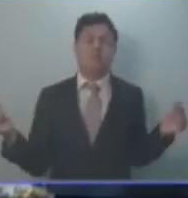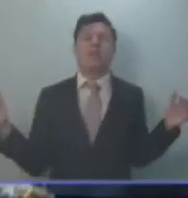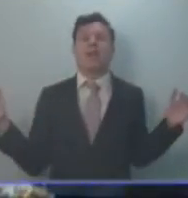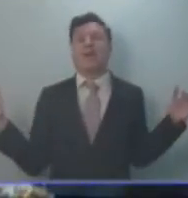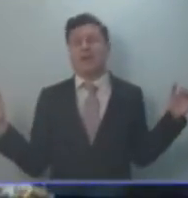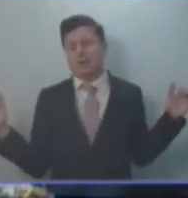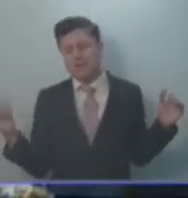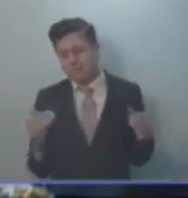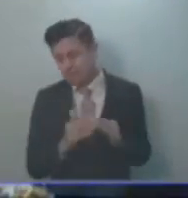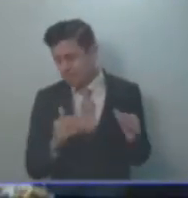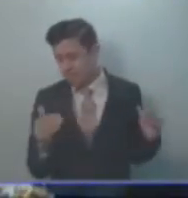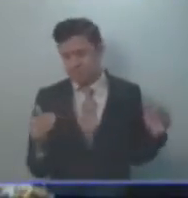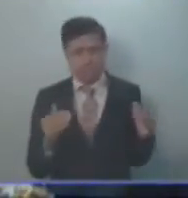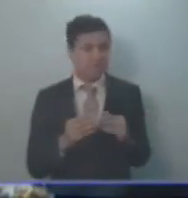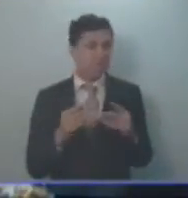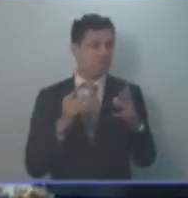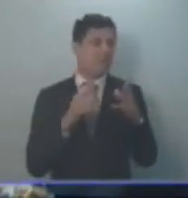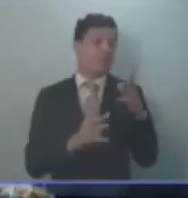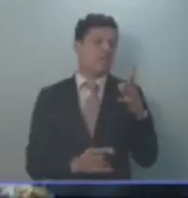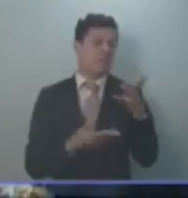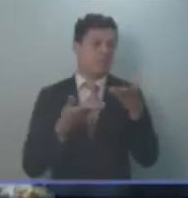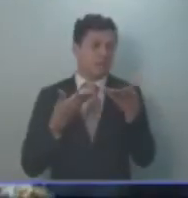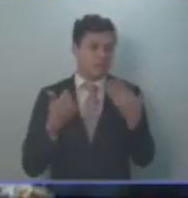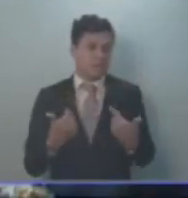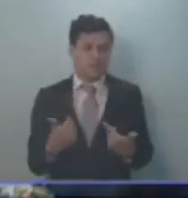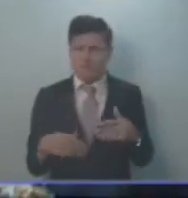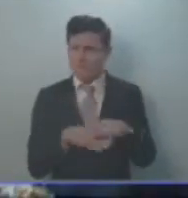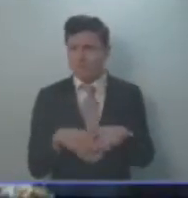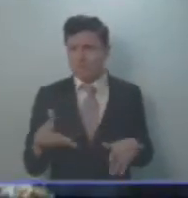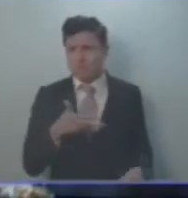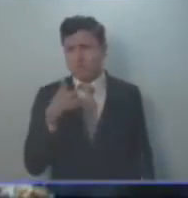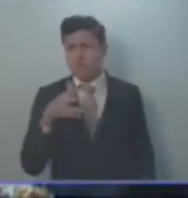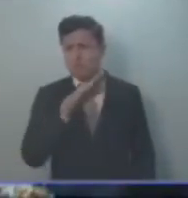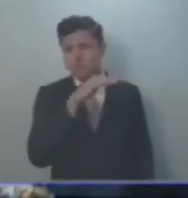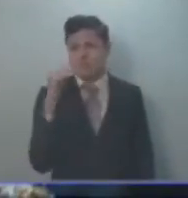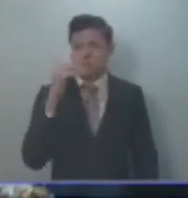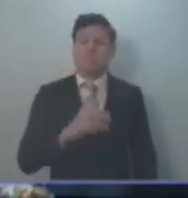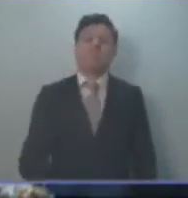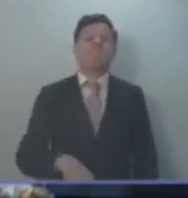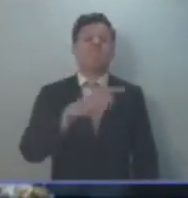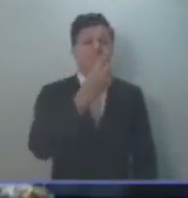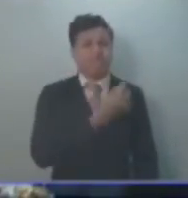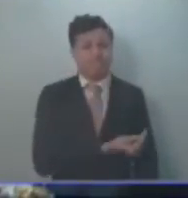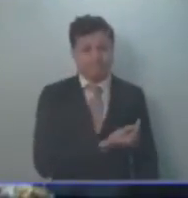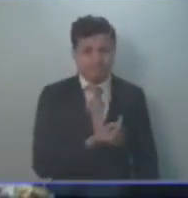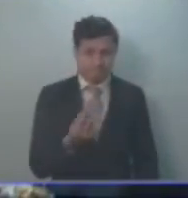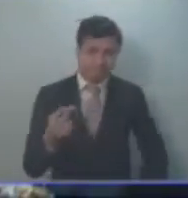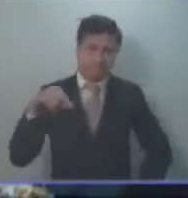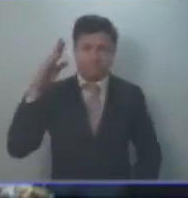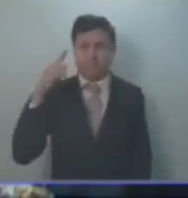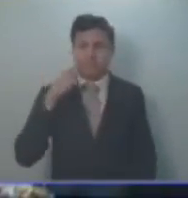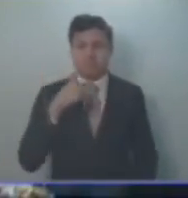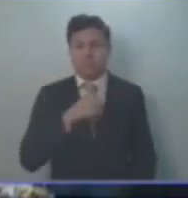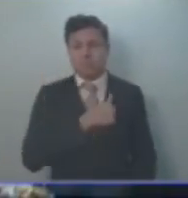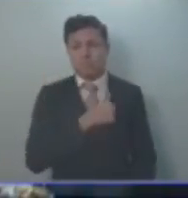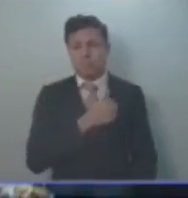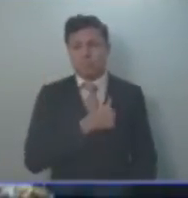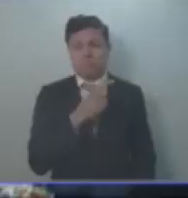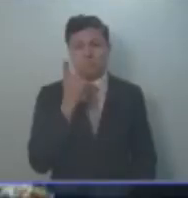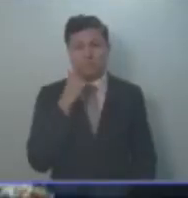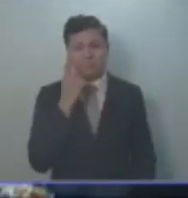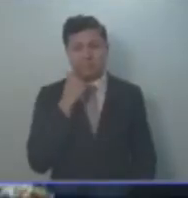República constituye un bien público. El Estado y las personas están obligadas a velar por